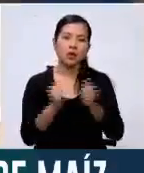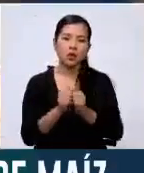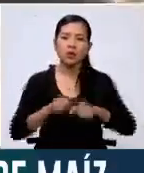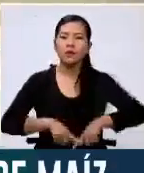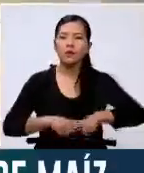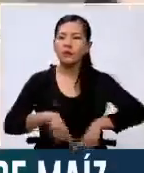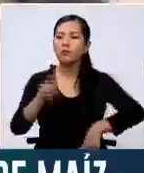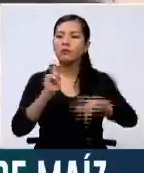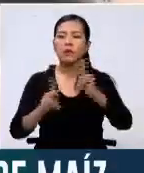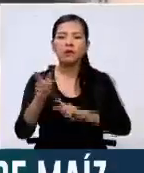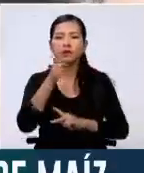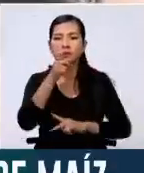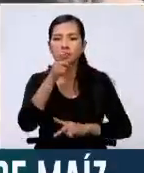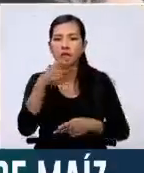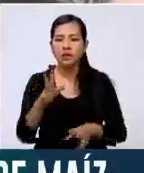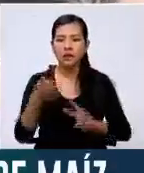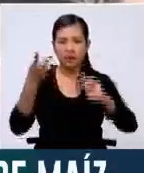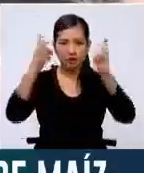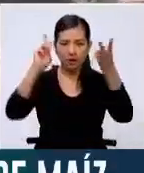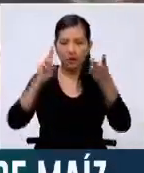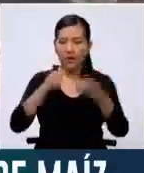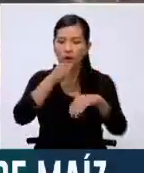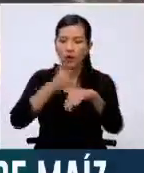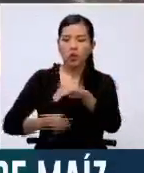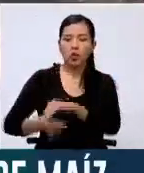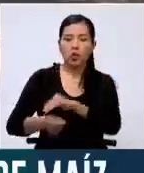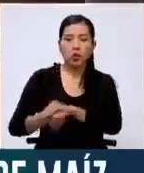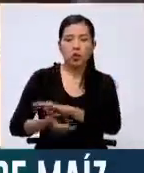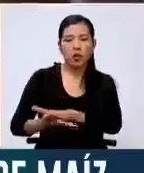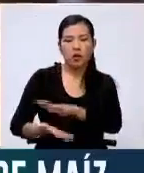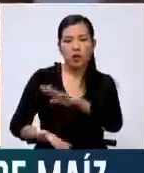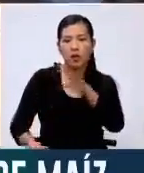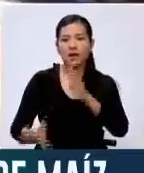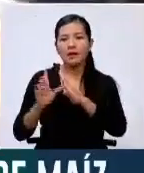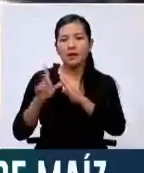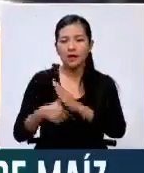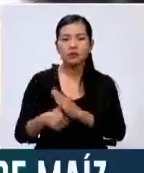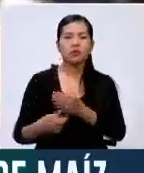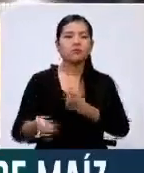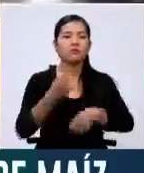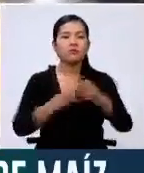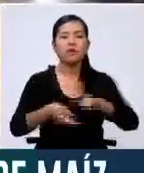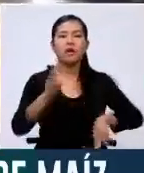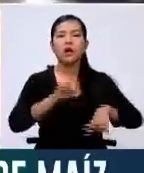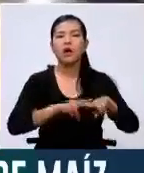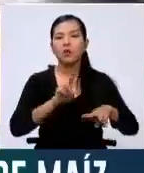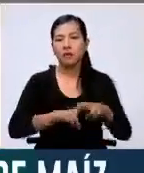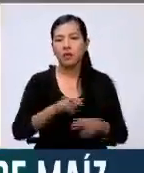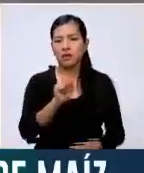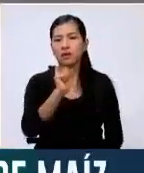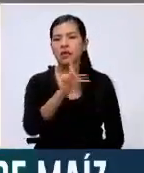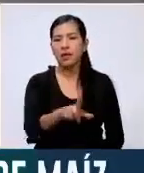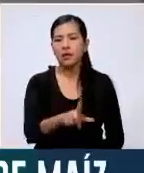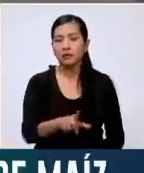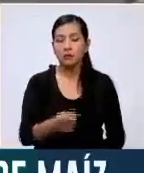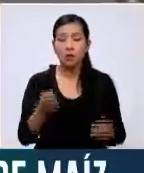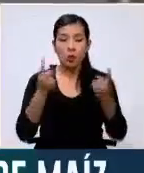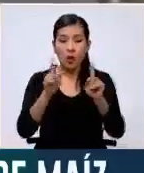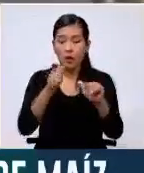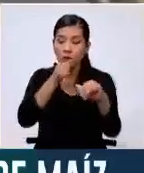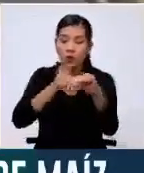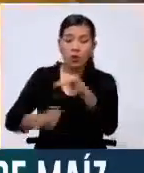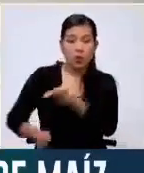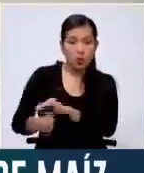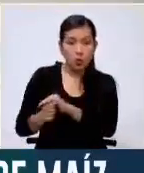agio, especulación y por ganancia ilícitas, porque al ocultar un producto están cometiendo un delito